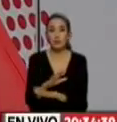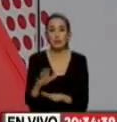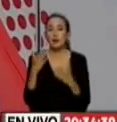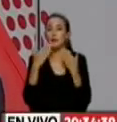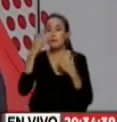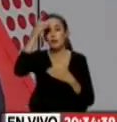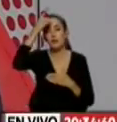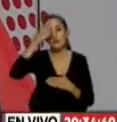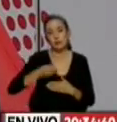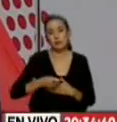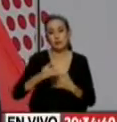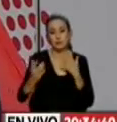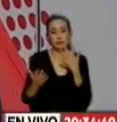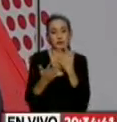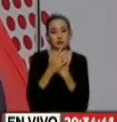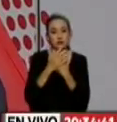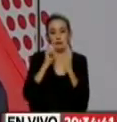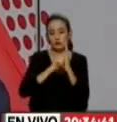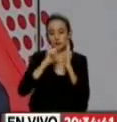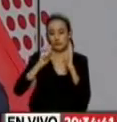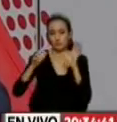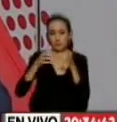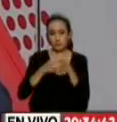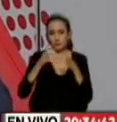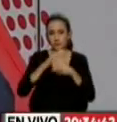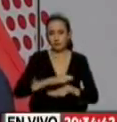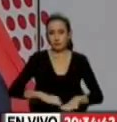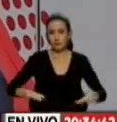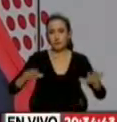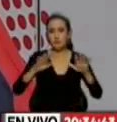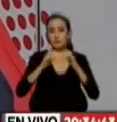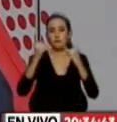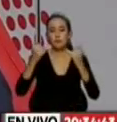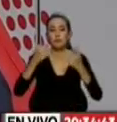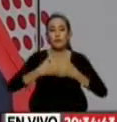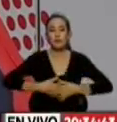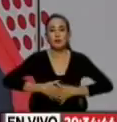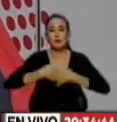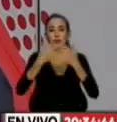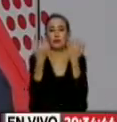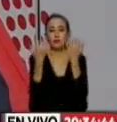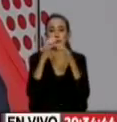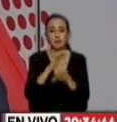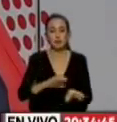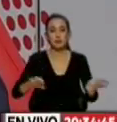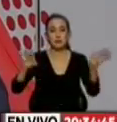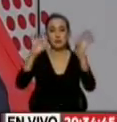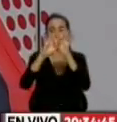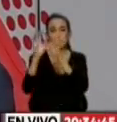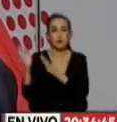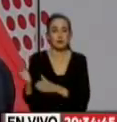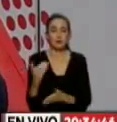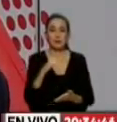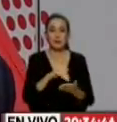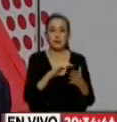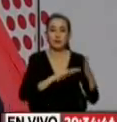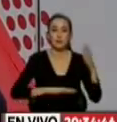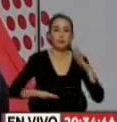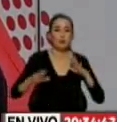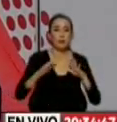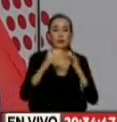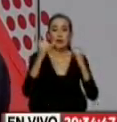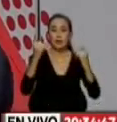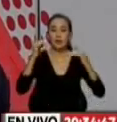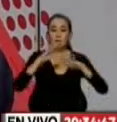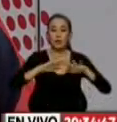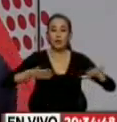menos una declaración de puntos que expresamente señale lo que es. Hay una crisis importante, esto es una crisis que tiene que ser resuelta de forma global,